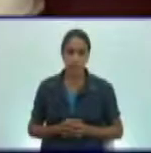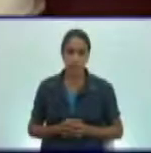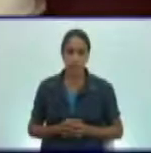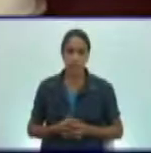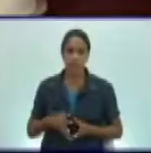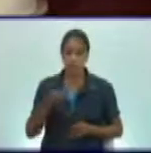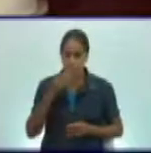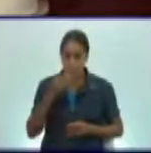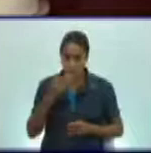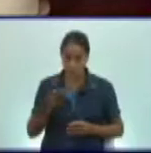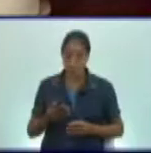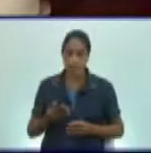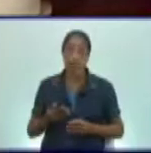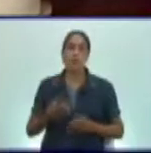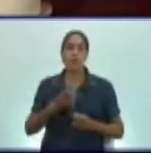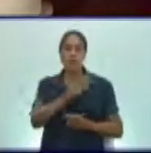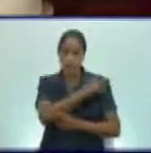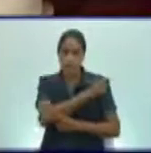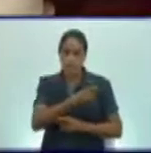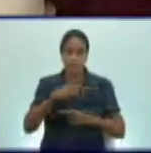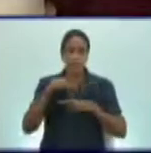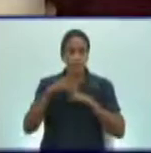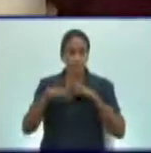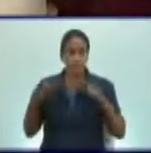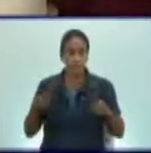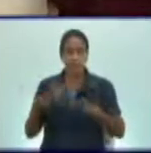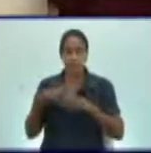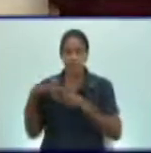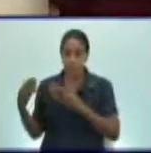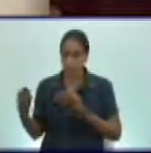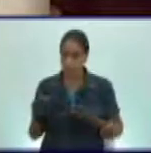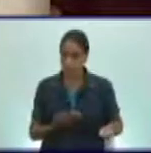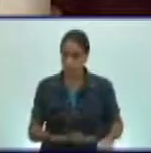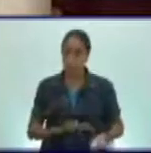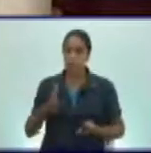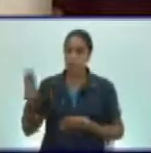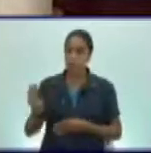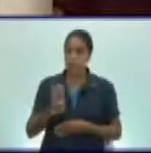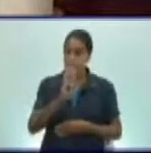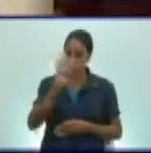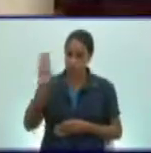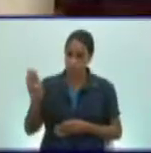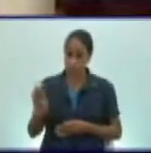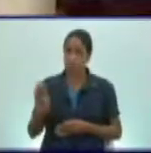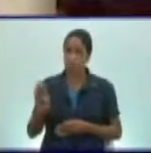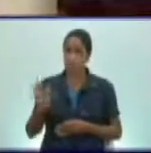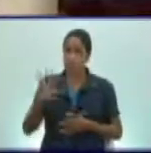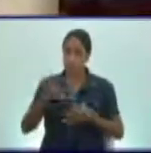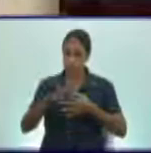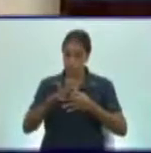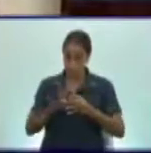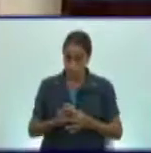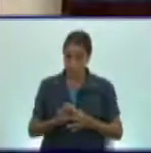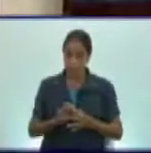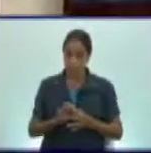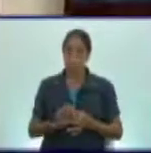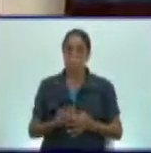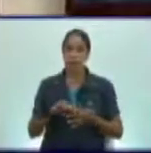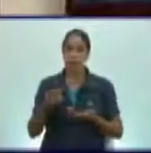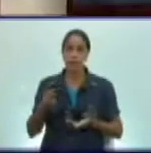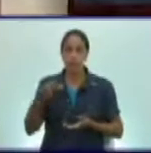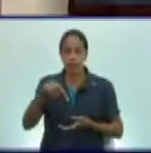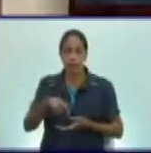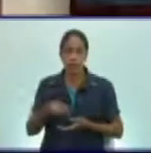Buenas alumnos, alumnos y profesores. Bienvenidos al fascinante mundo de la biología. Biología de octavo grado que nos adentra en